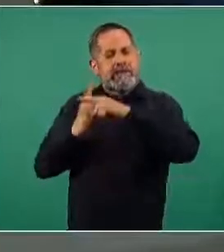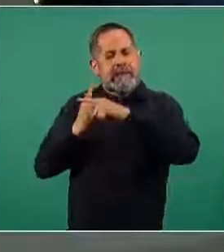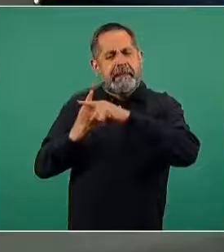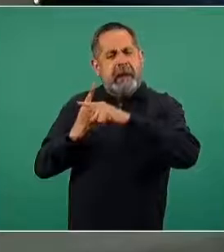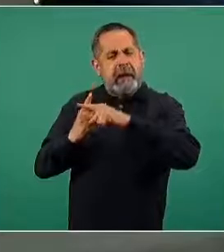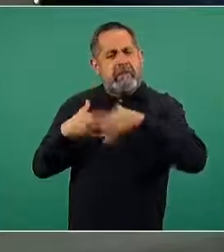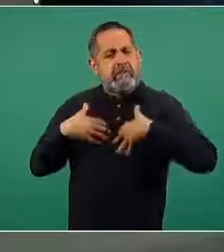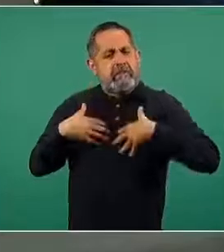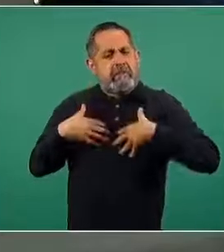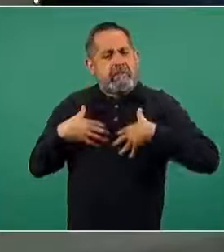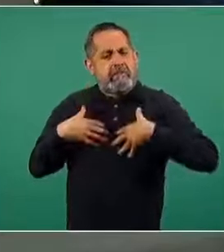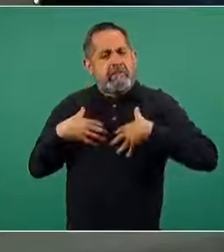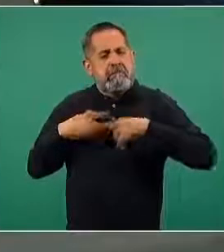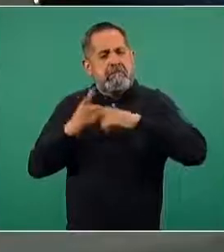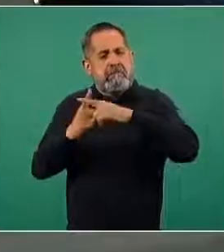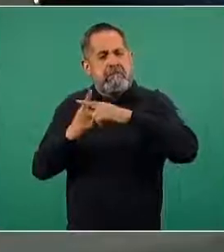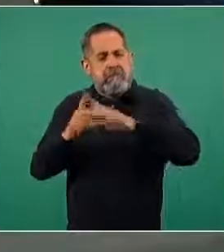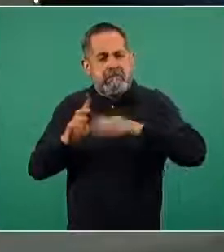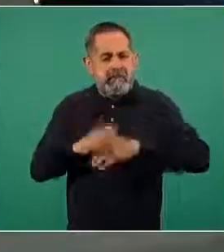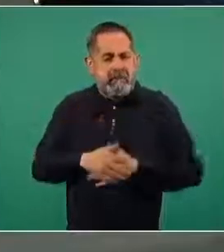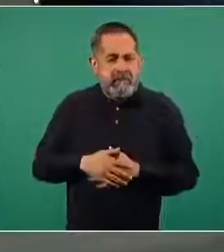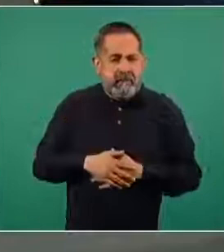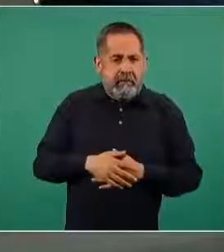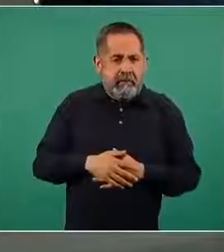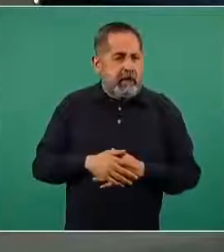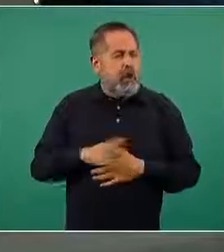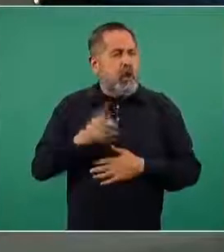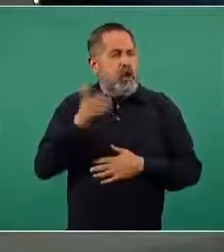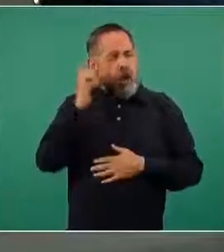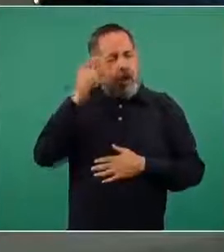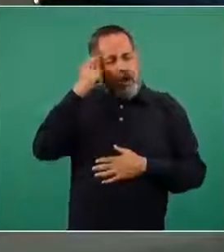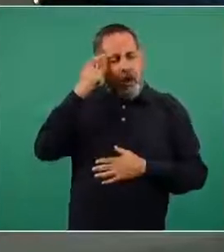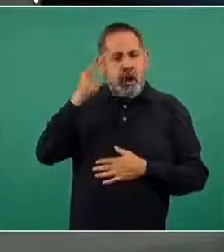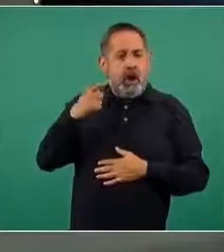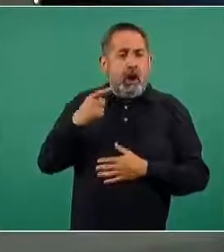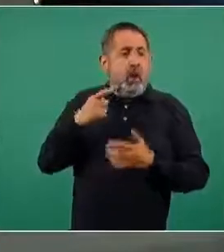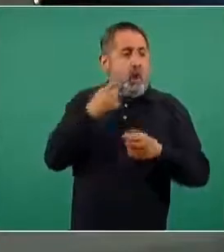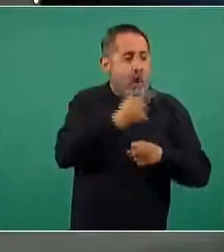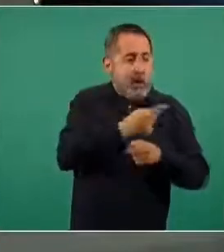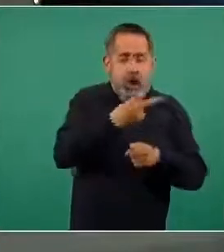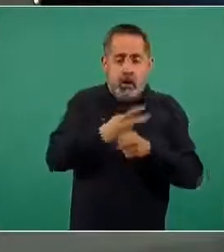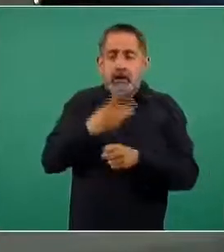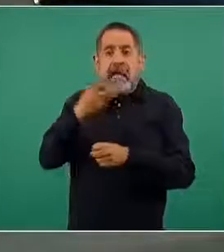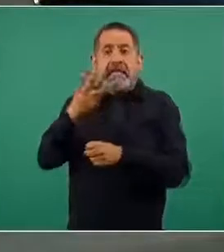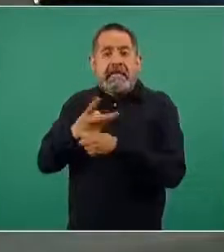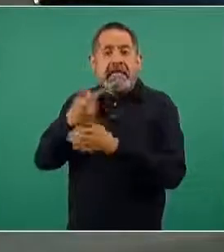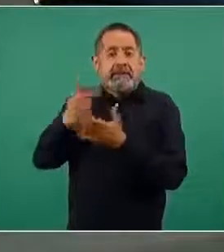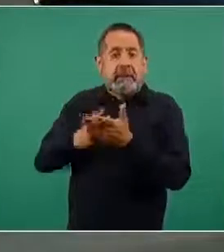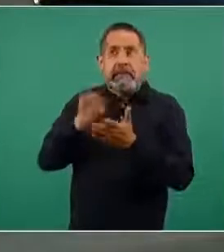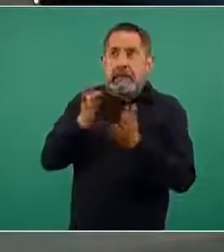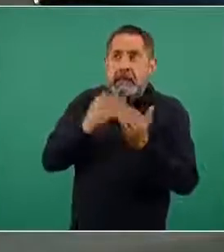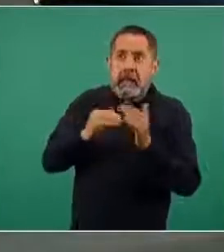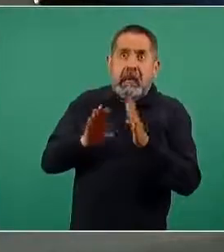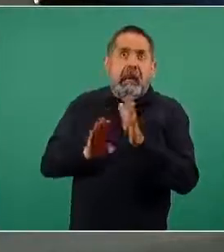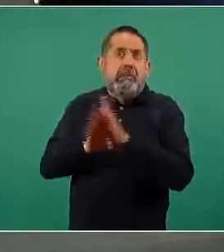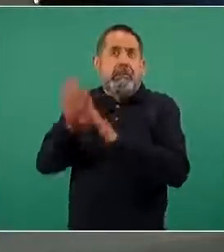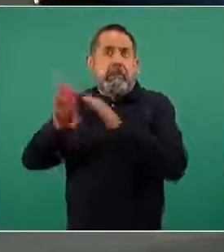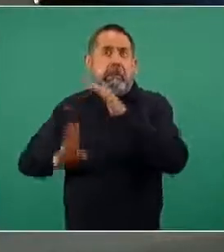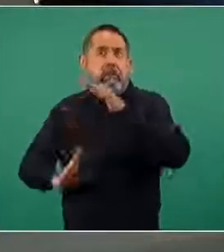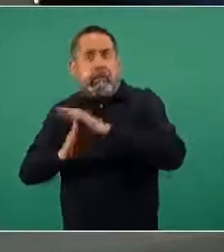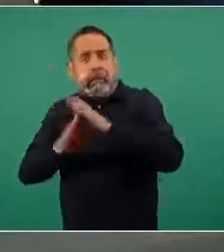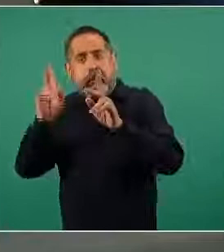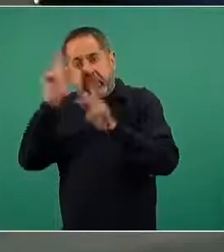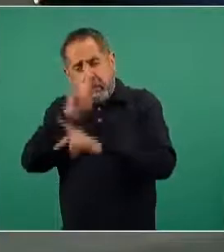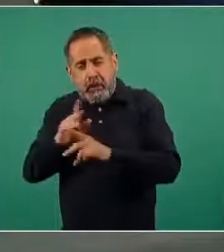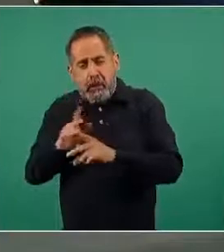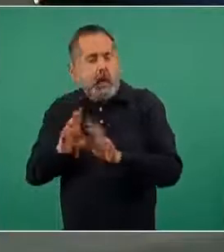haber forzosamente, aunque sea la naturaleza del virus, una tercera ola. En caso de que no ocurra, ¿qué debemos pensar? ¿Estamos como sociedad haciendo las